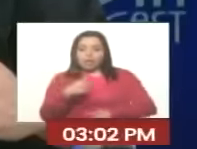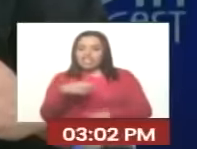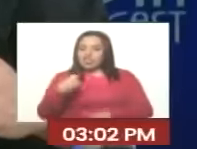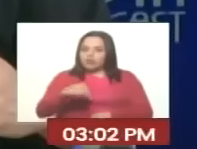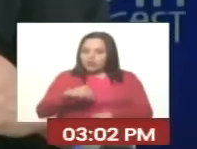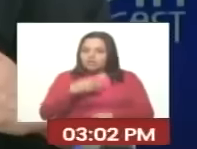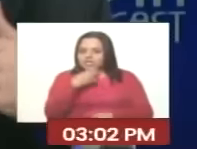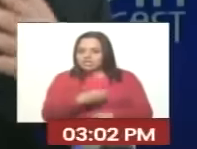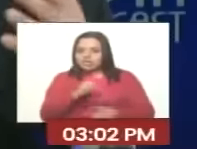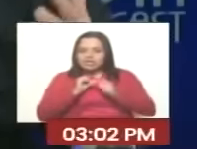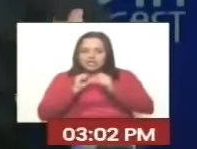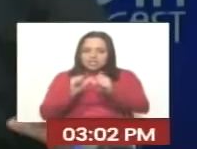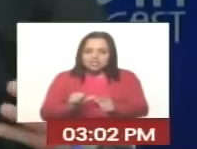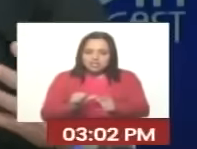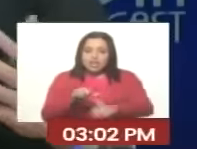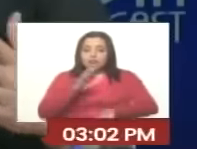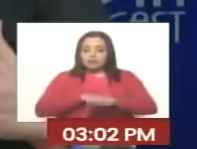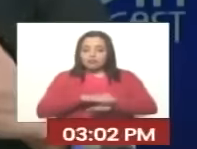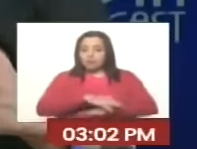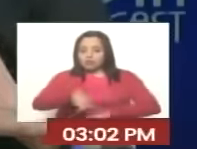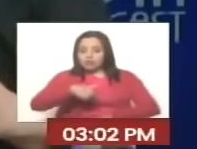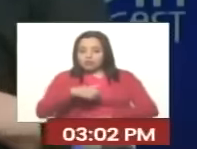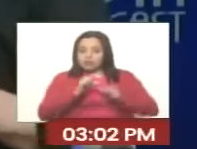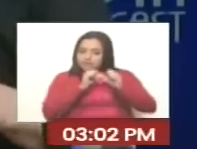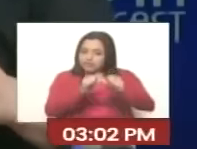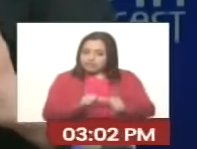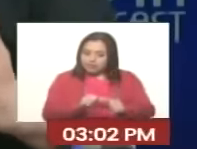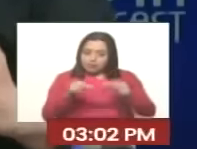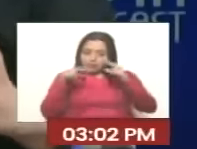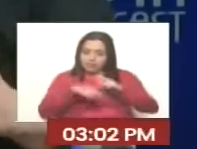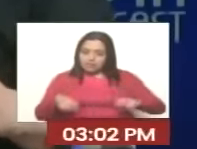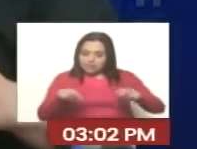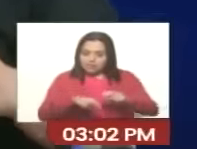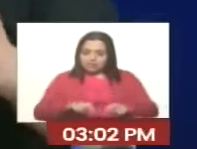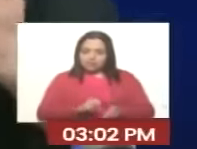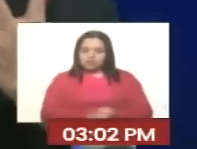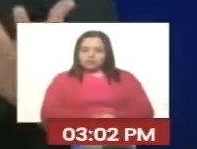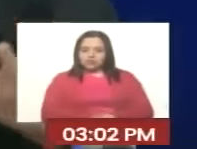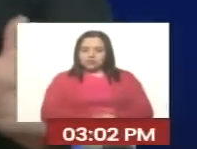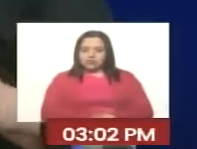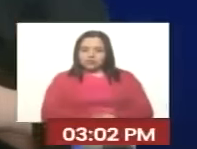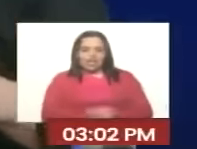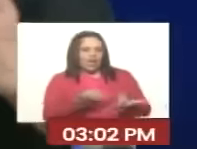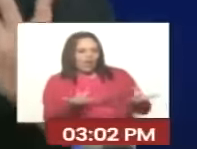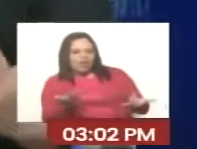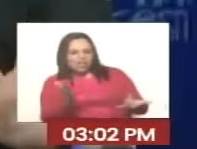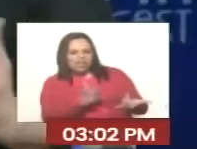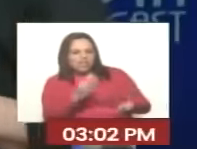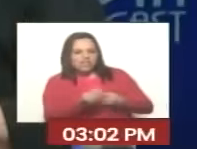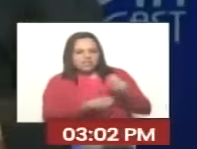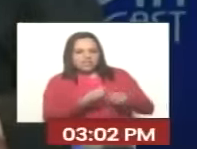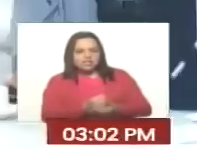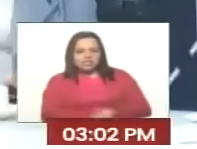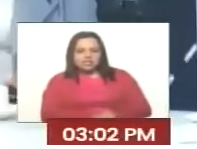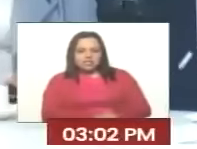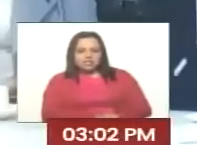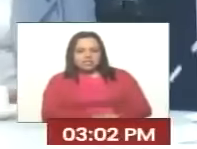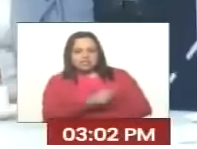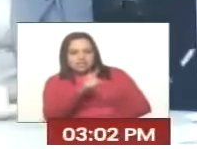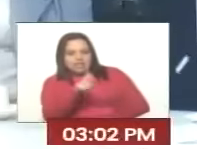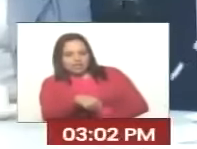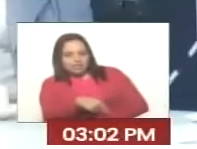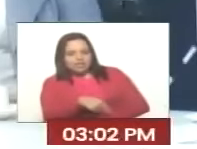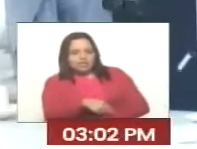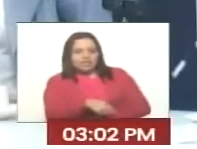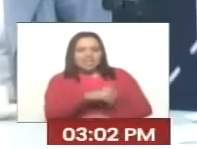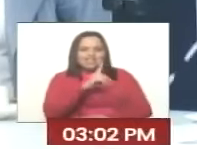continúa. Porque estamos en la parte ahora de... ¿Qué viene, fiscal? Bueno, viene... Sí, no, y lo de Yay Capu también, que quedó